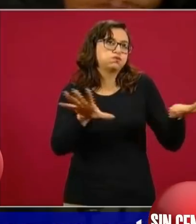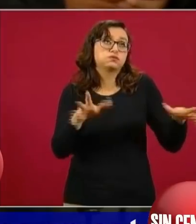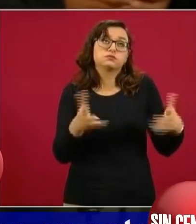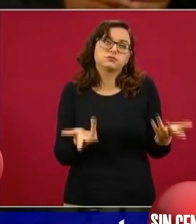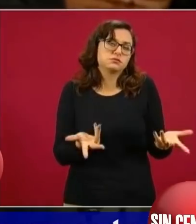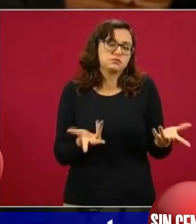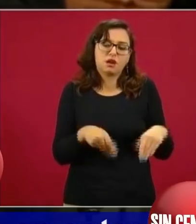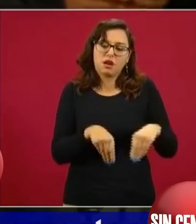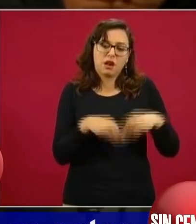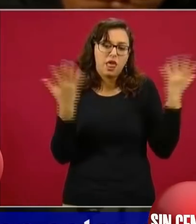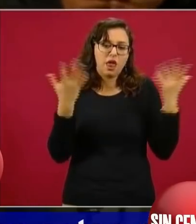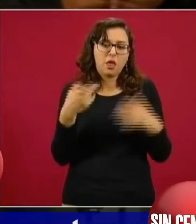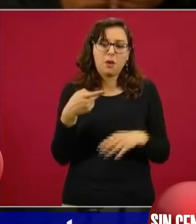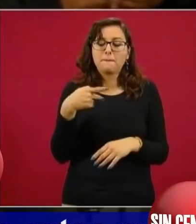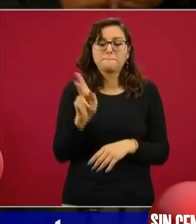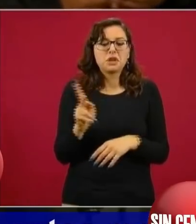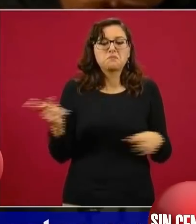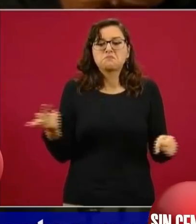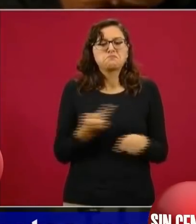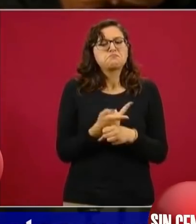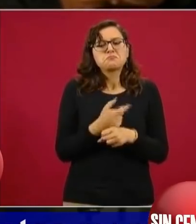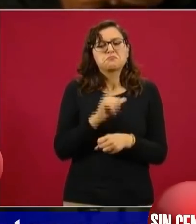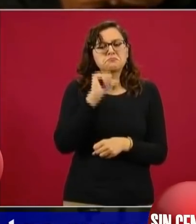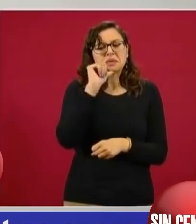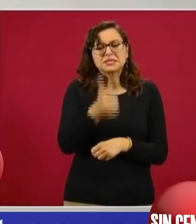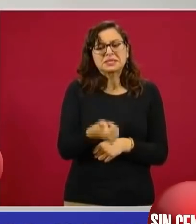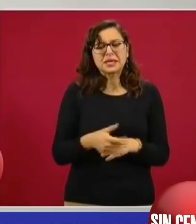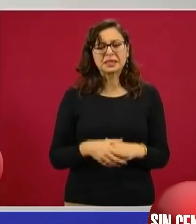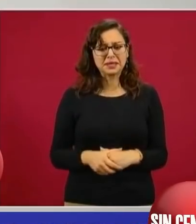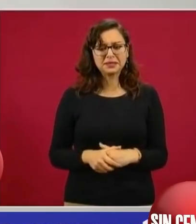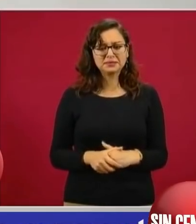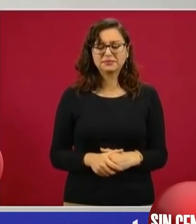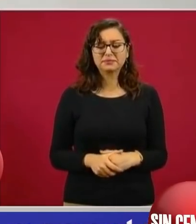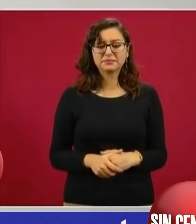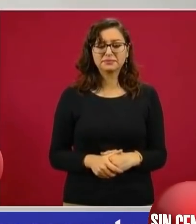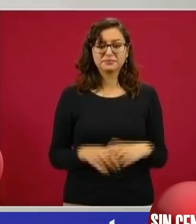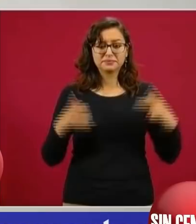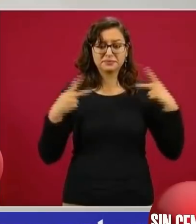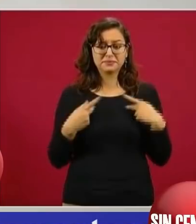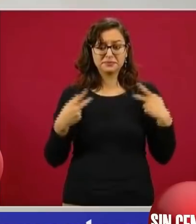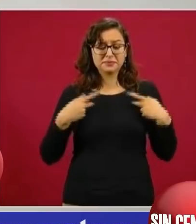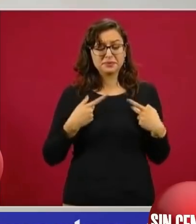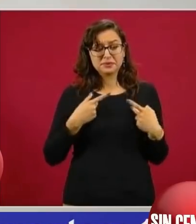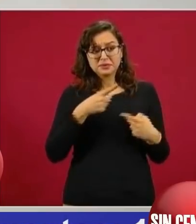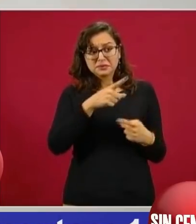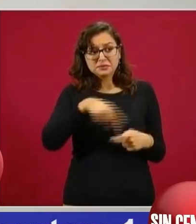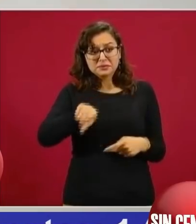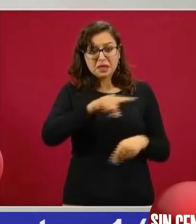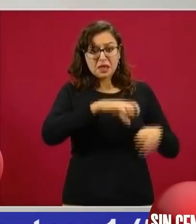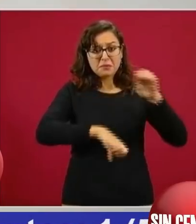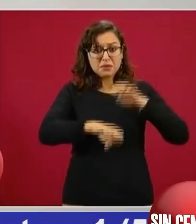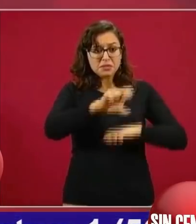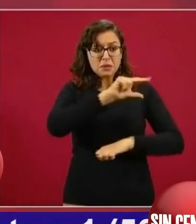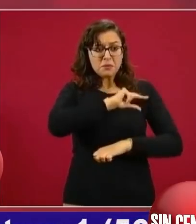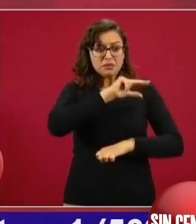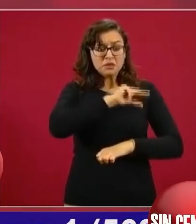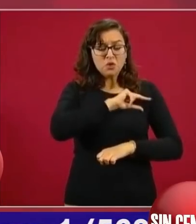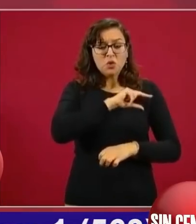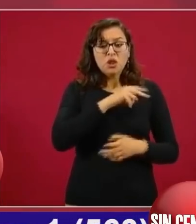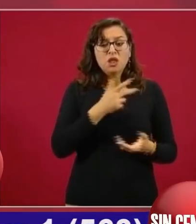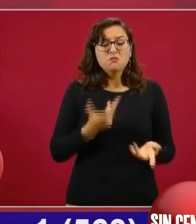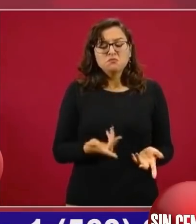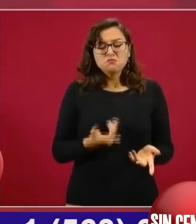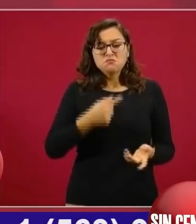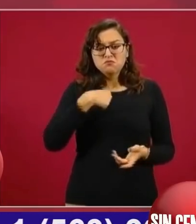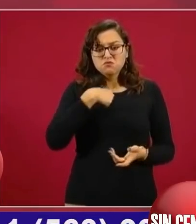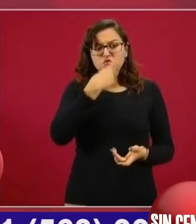pero no pasa nada. ¿Qué le digo a los particulares? Que